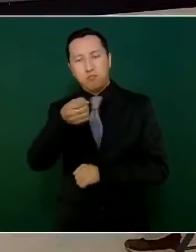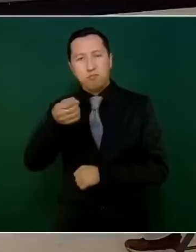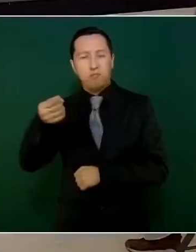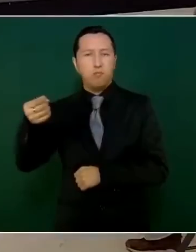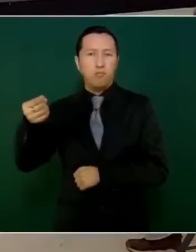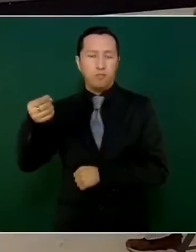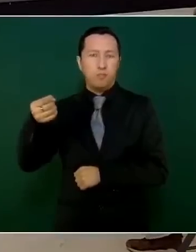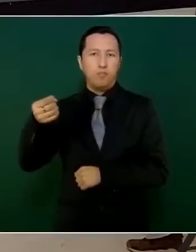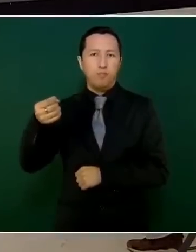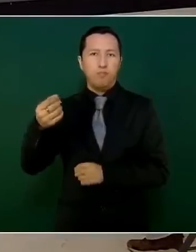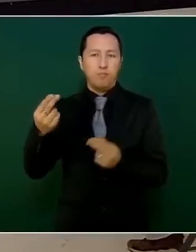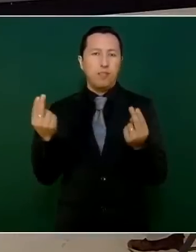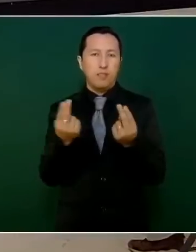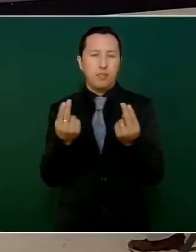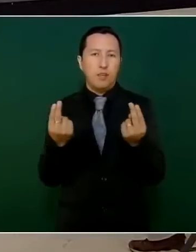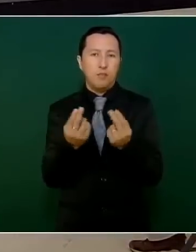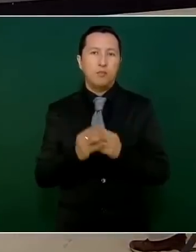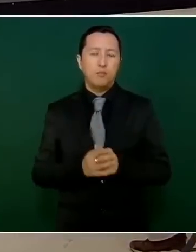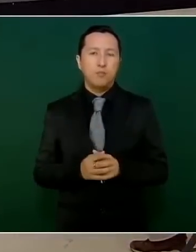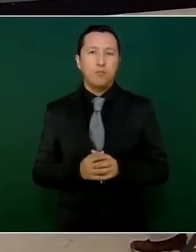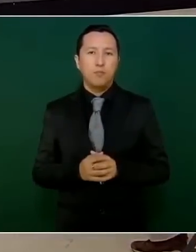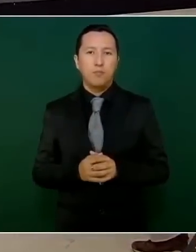cuidar que no haya